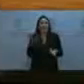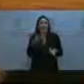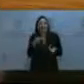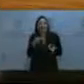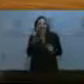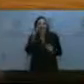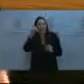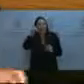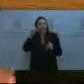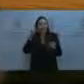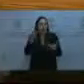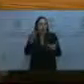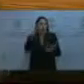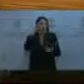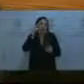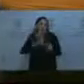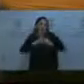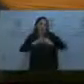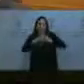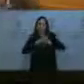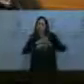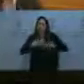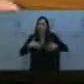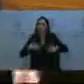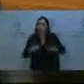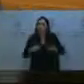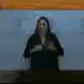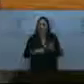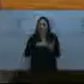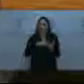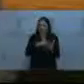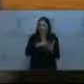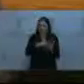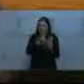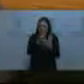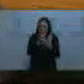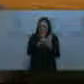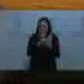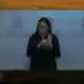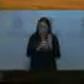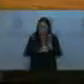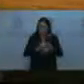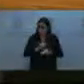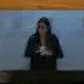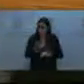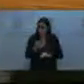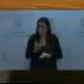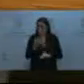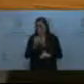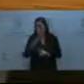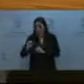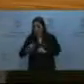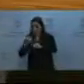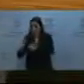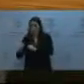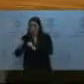ustedes saben que cualquier embarcación tiene que cumplir una serie de requisitos que no se les requiere a este tipo de